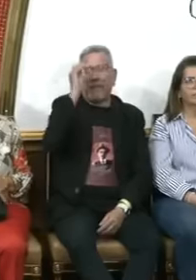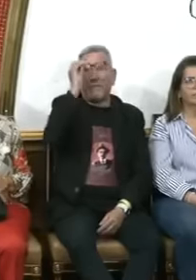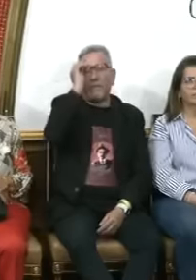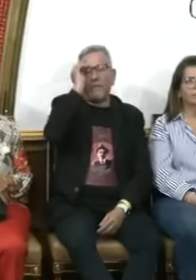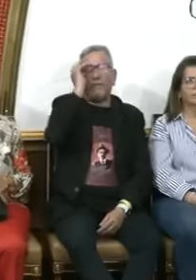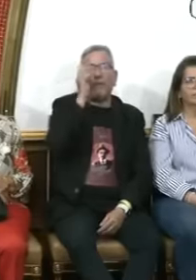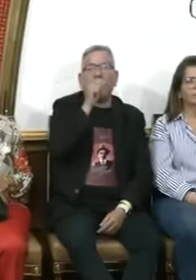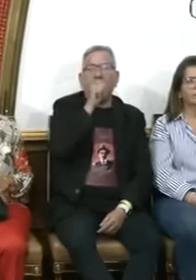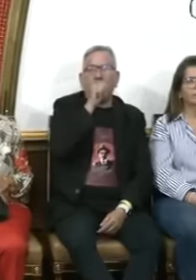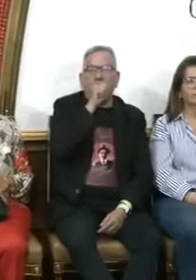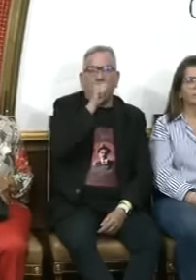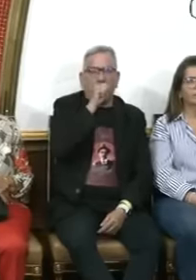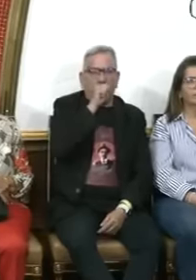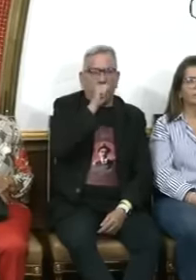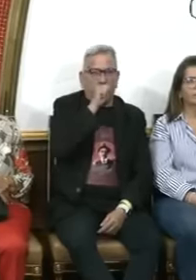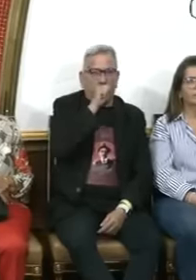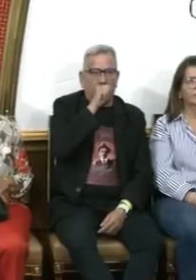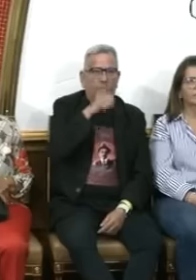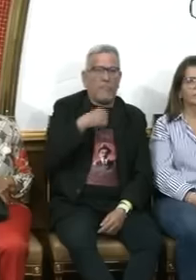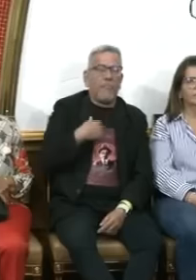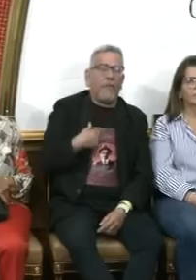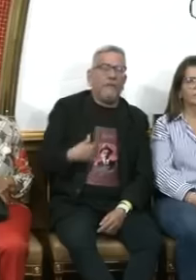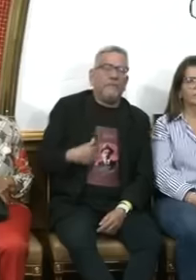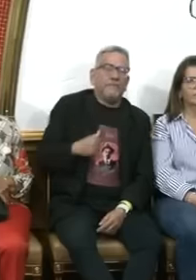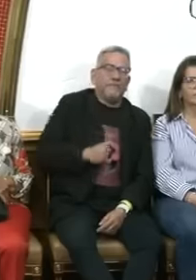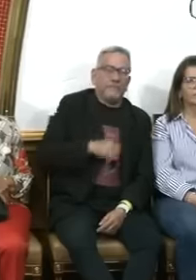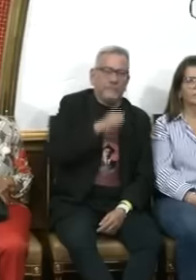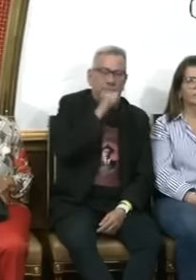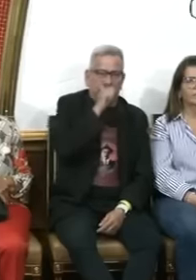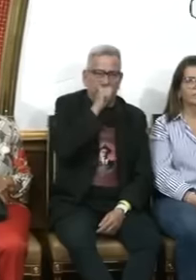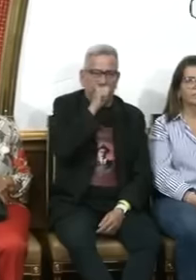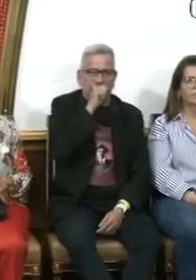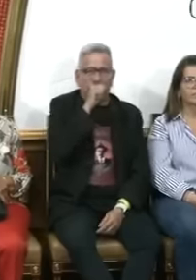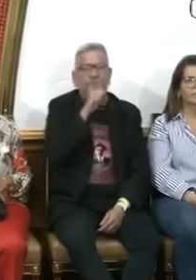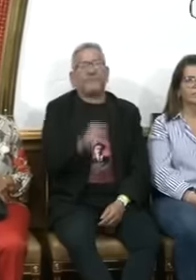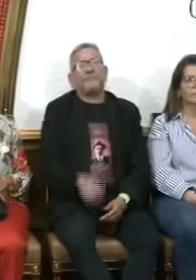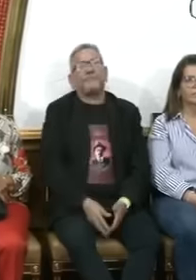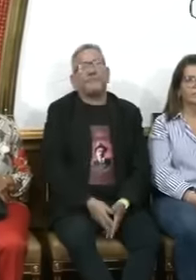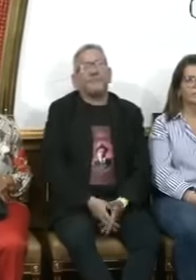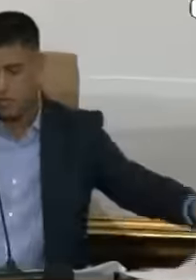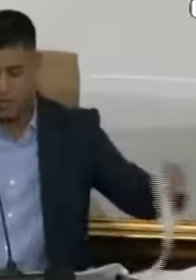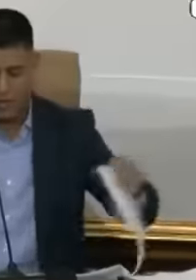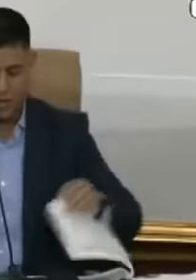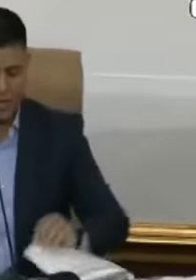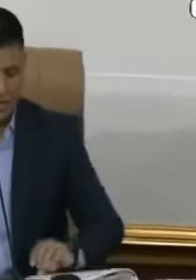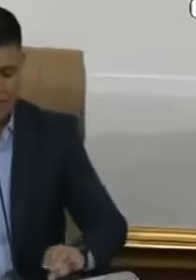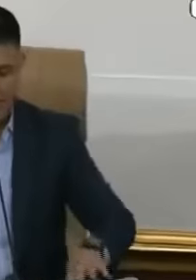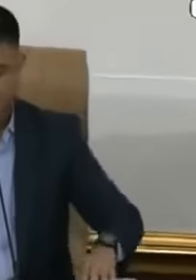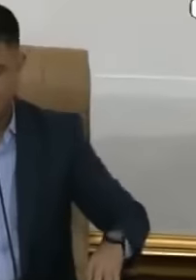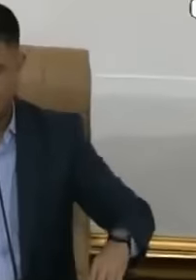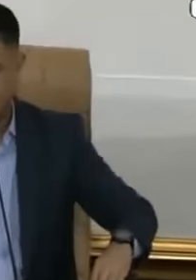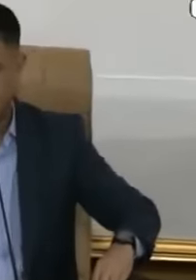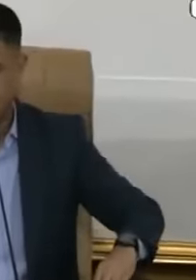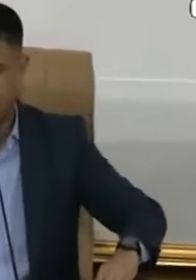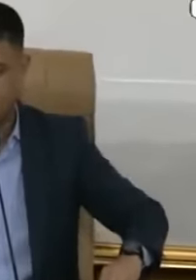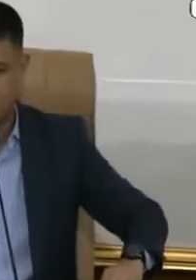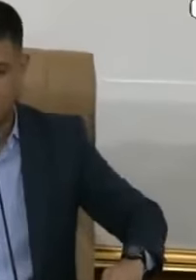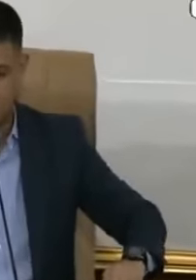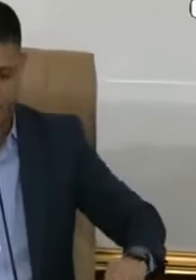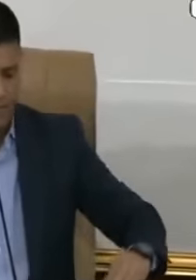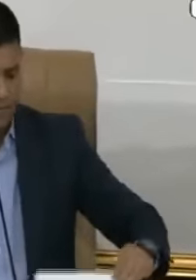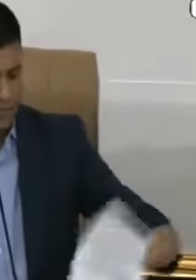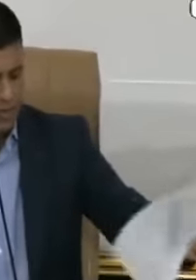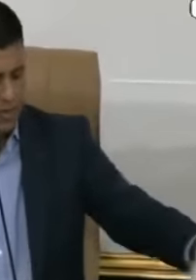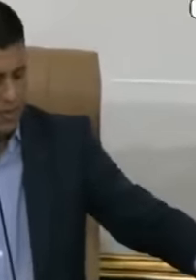Gracias, colega diputado. No hay más nadie anotado en el derecho de palabra. Se va a cerrar el debate. Se